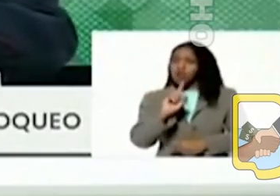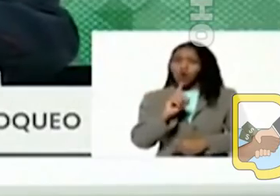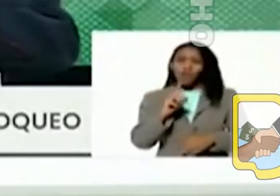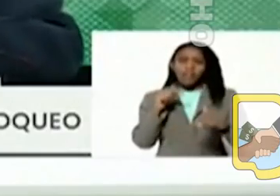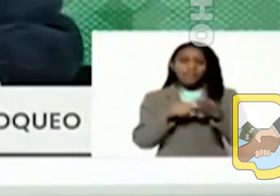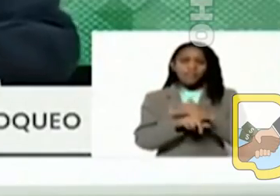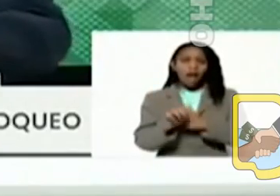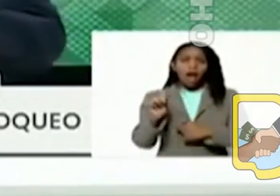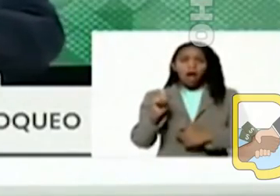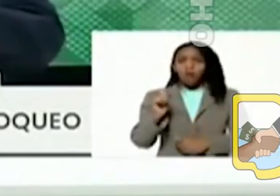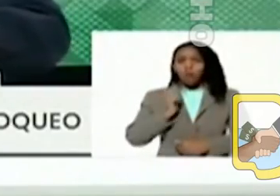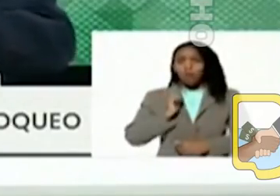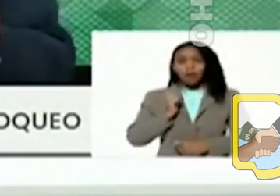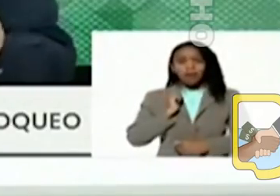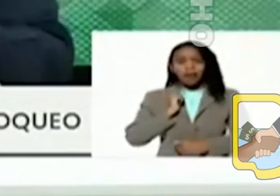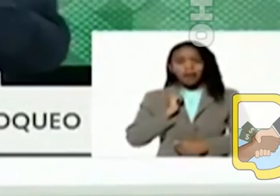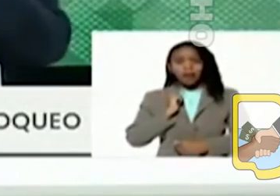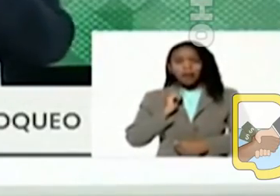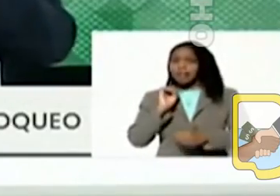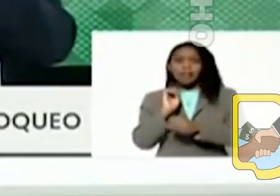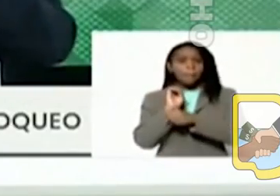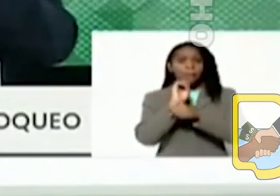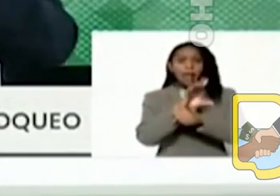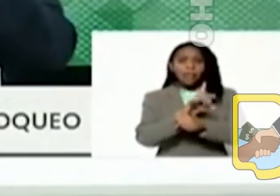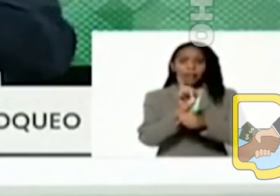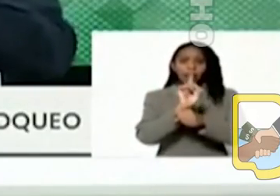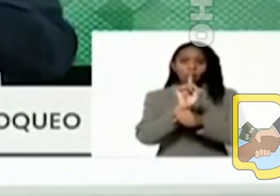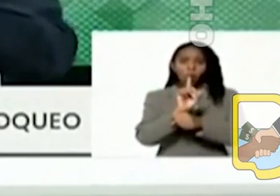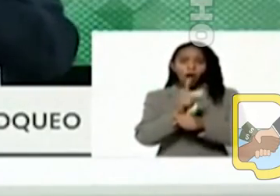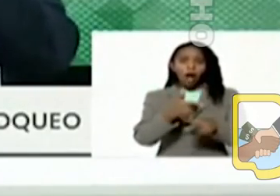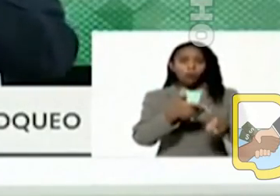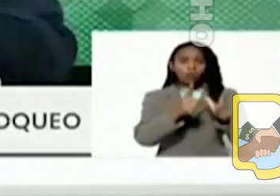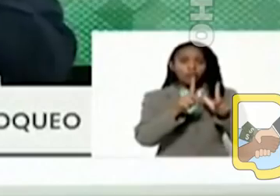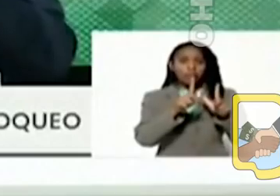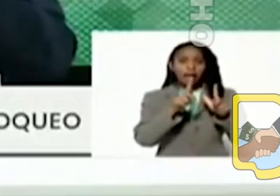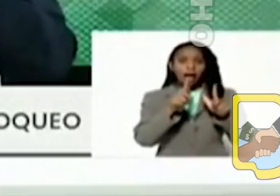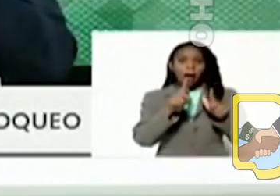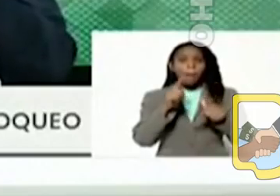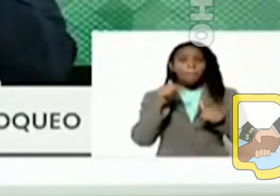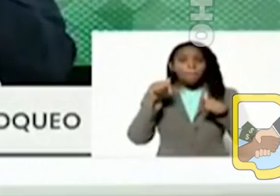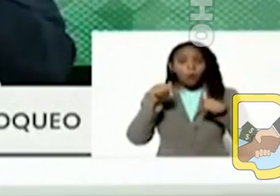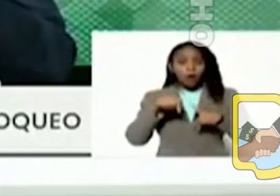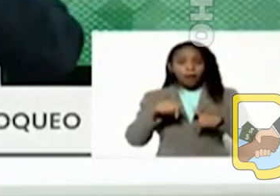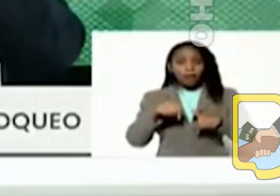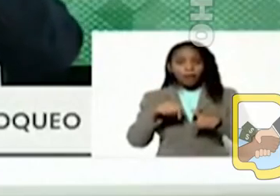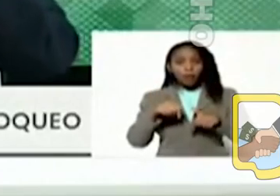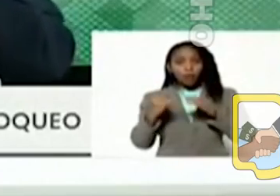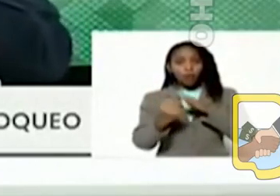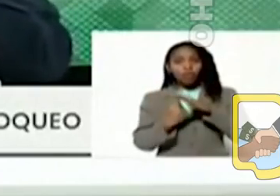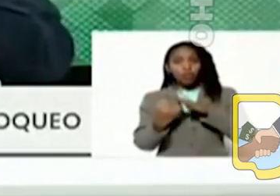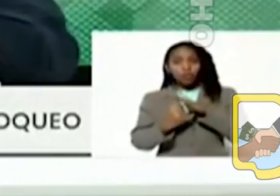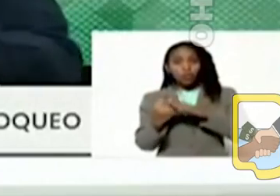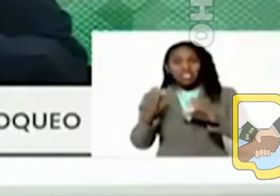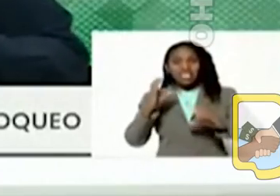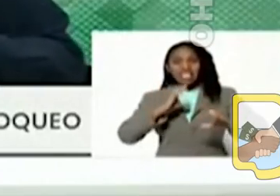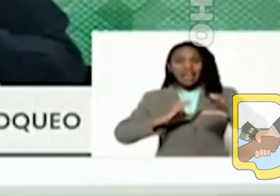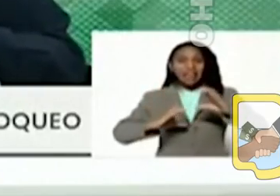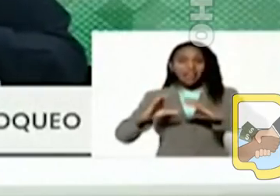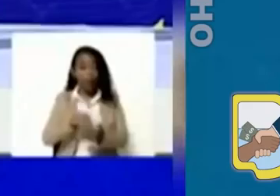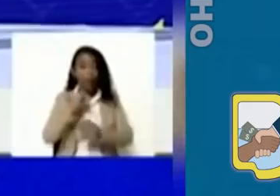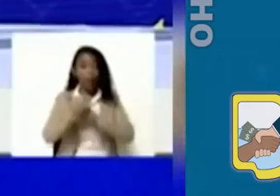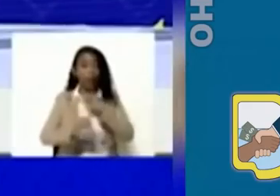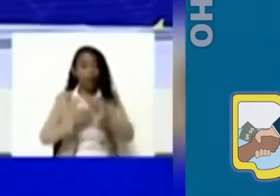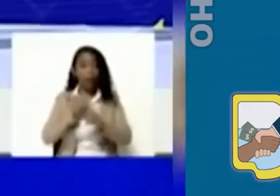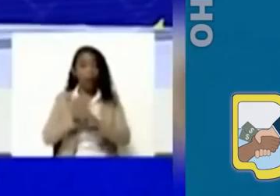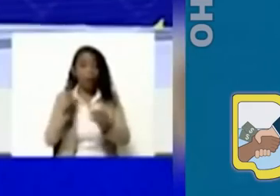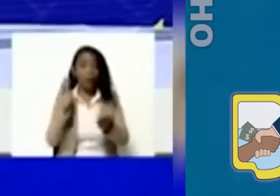va a entrar ninguna vacuna al país, ni debe ser enviada, que no haya sido autorizada por nuestros institutos científicos